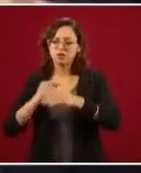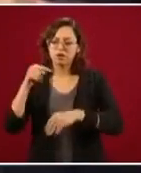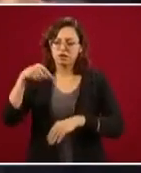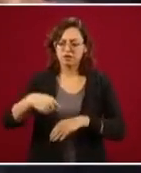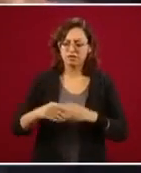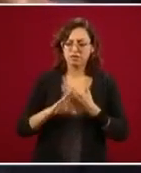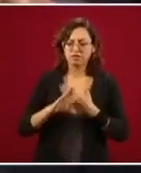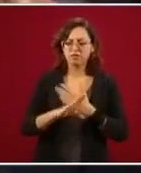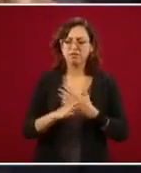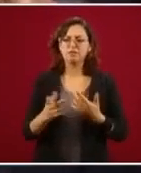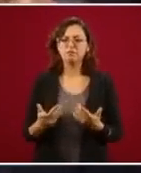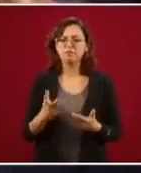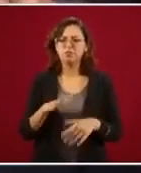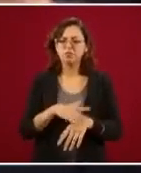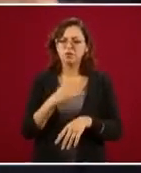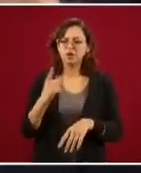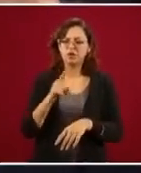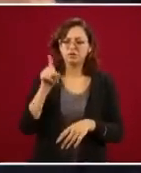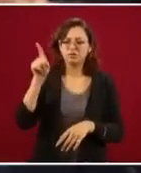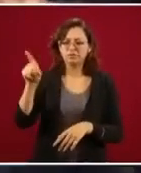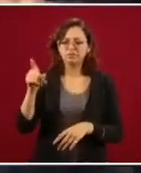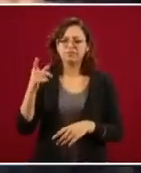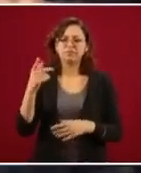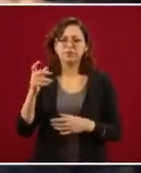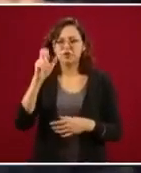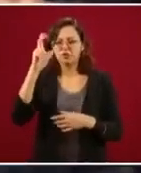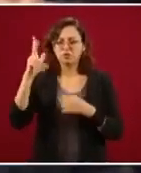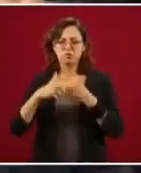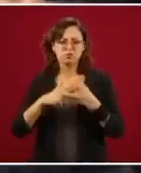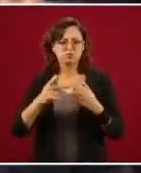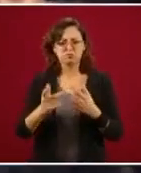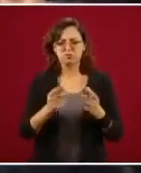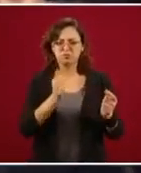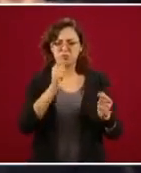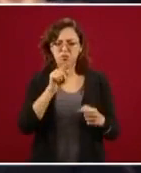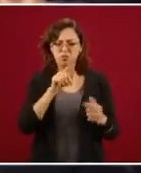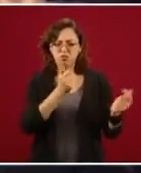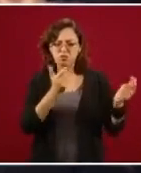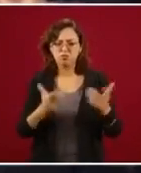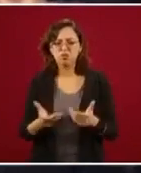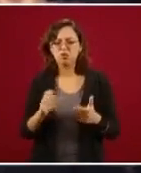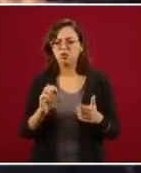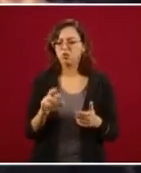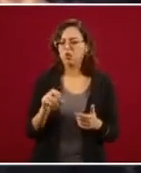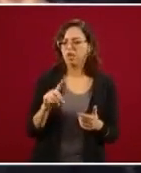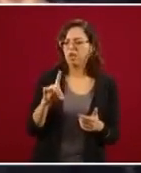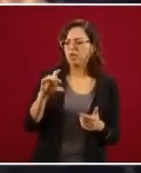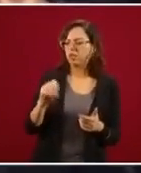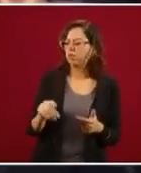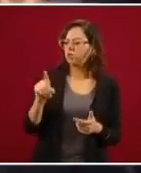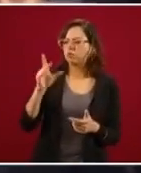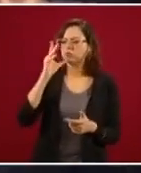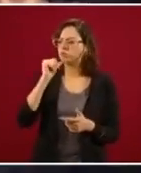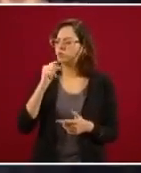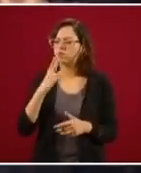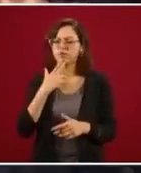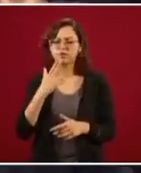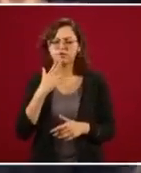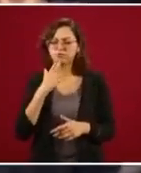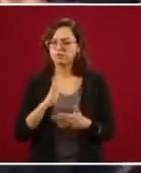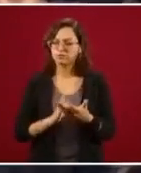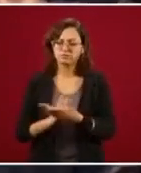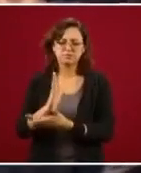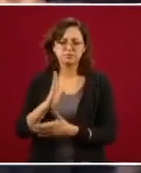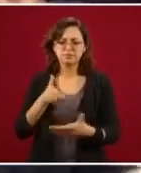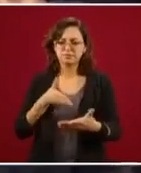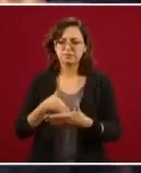pollo clorado está prohibida en la Unión Europea. Sin embargo, si se consume en Estados Unidos, que es